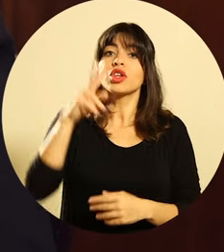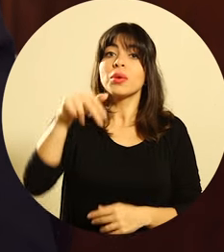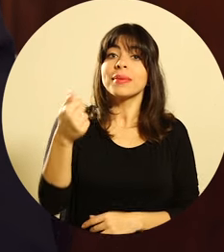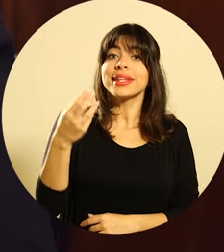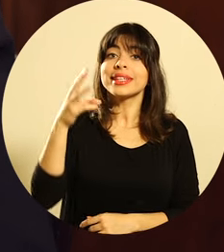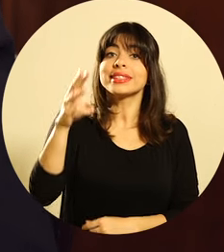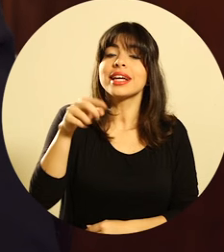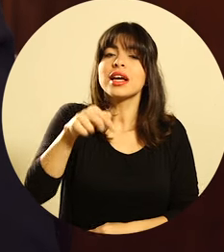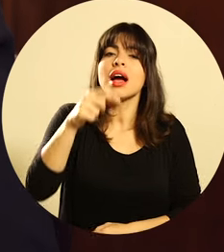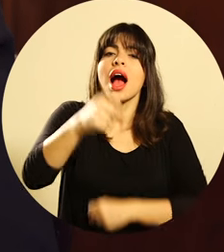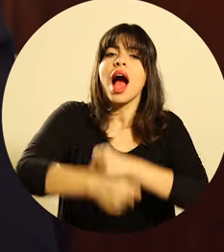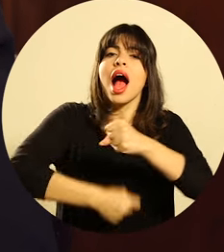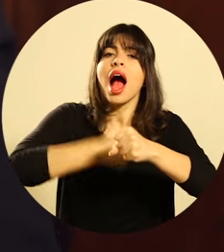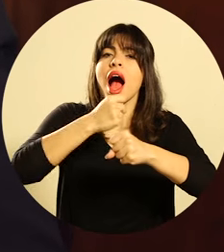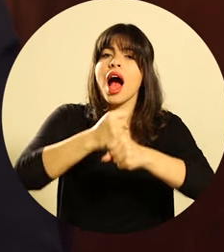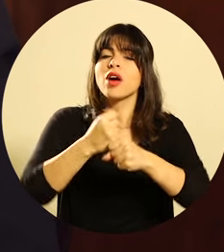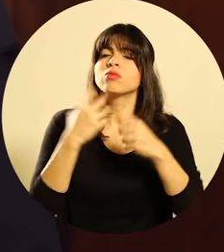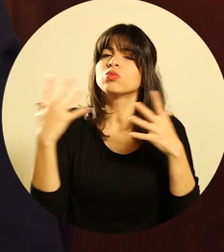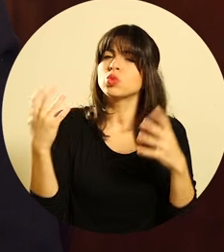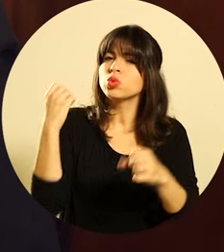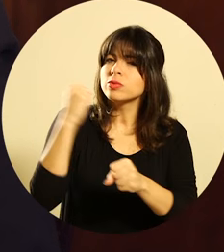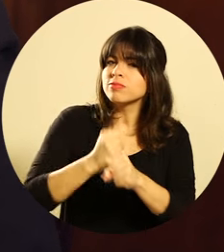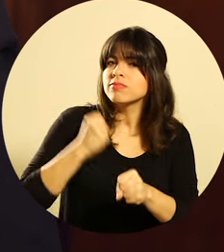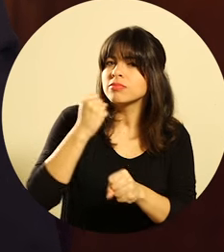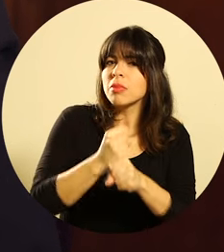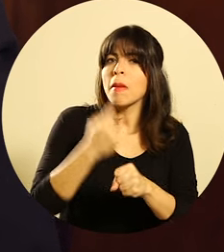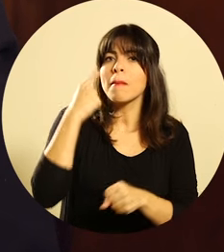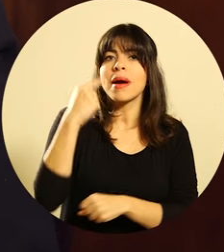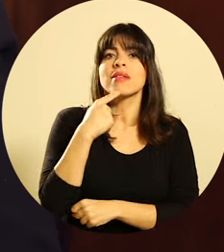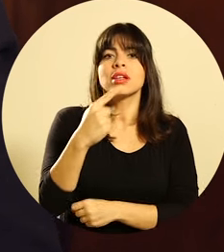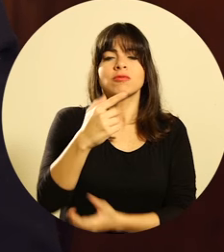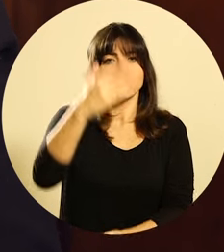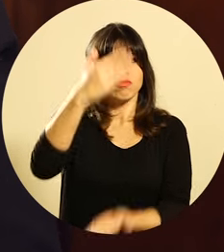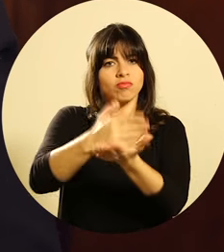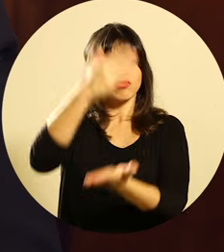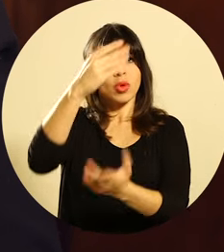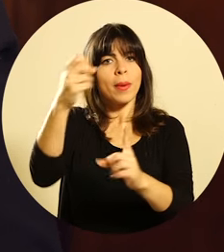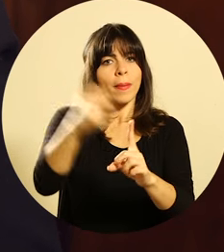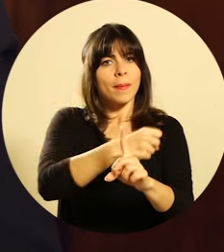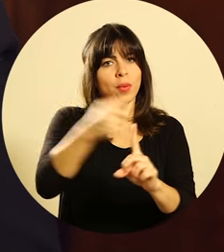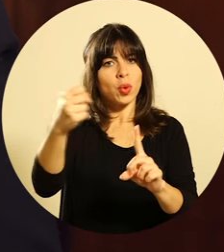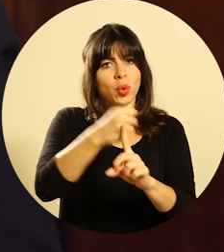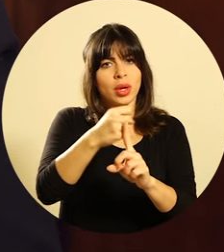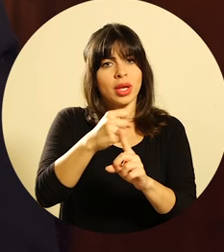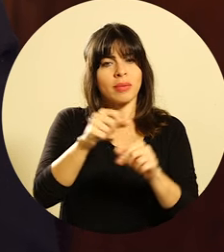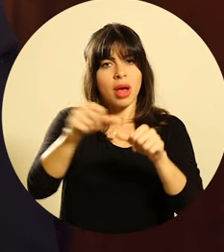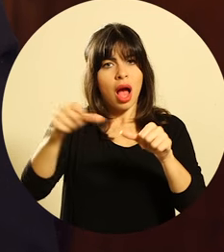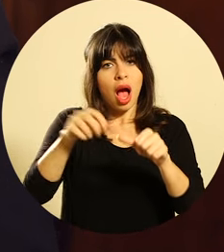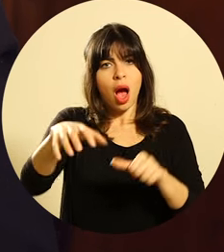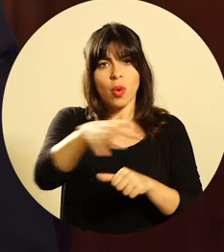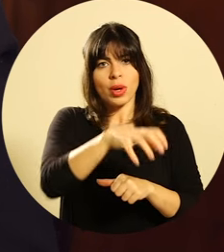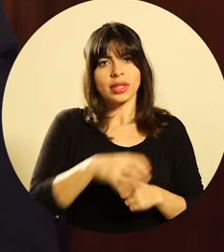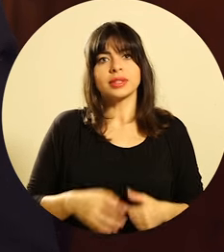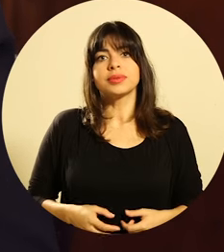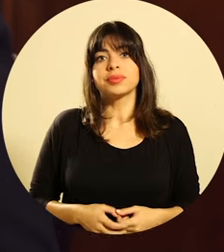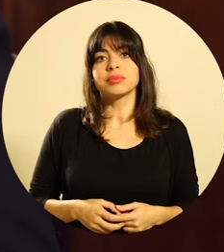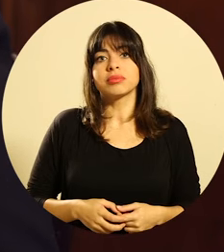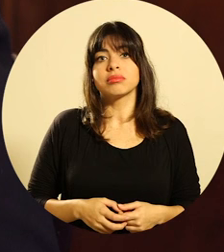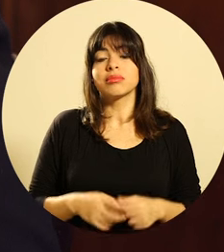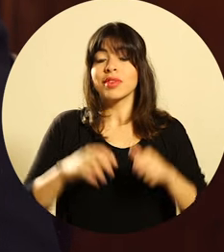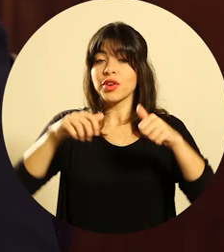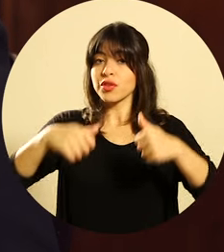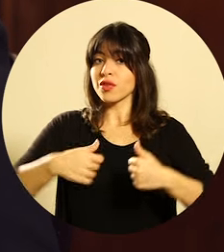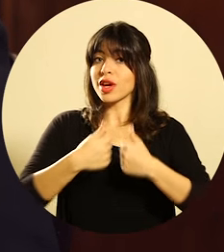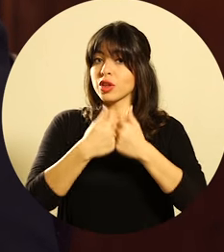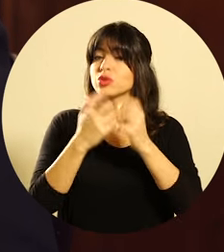el 2016 sea un año de mucho trabajo para decirle no al bullying en nuestras aulas.